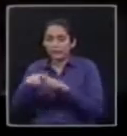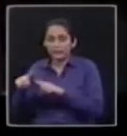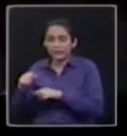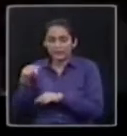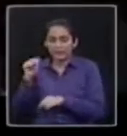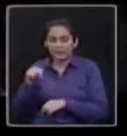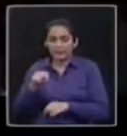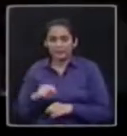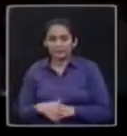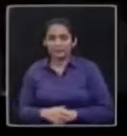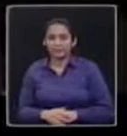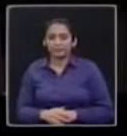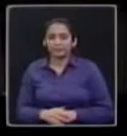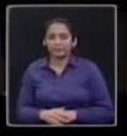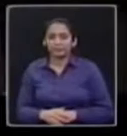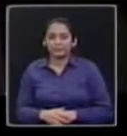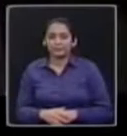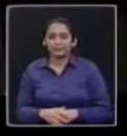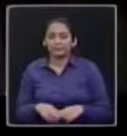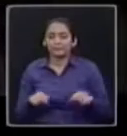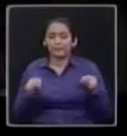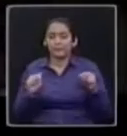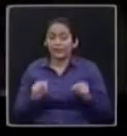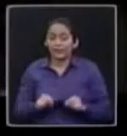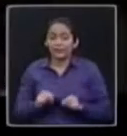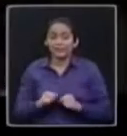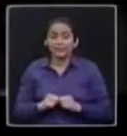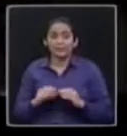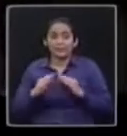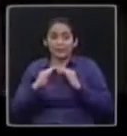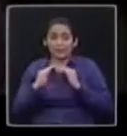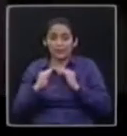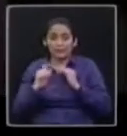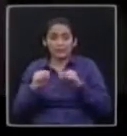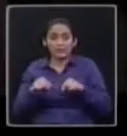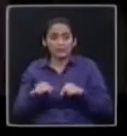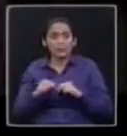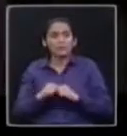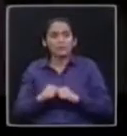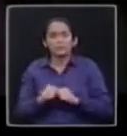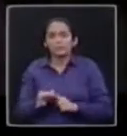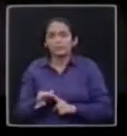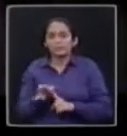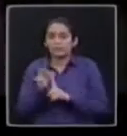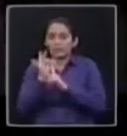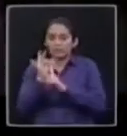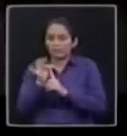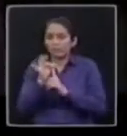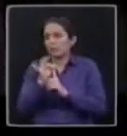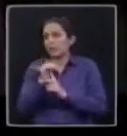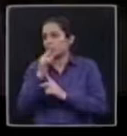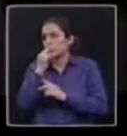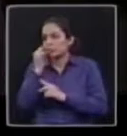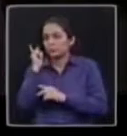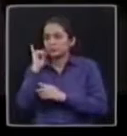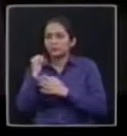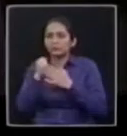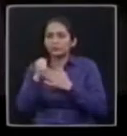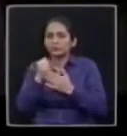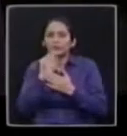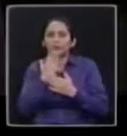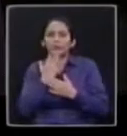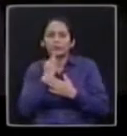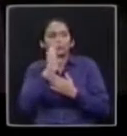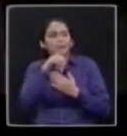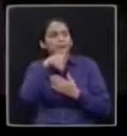Ronald está hecha para ellos, exclusivamente para ellos. Todo aquí en la Casa Ronald es pensado, el diseño, los